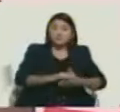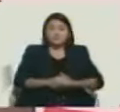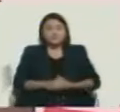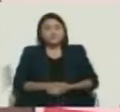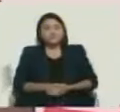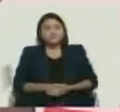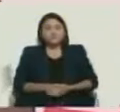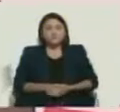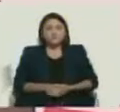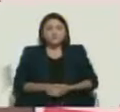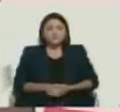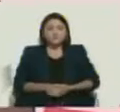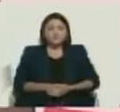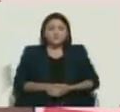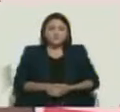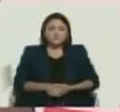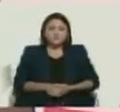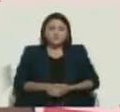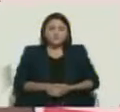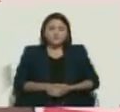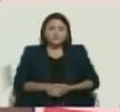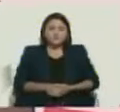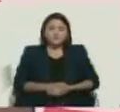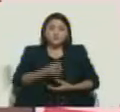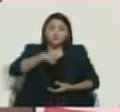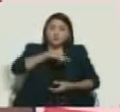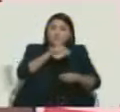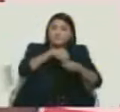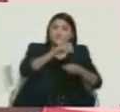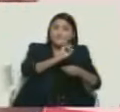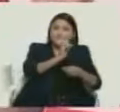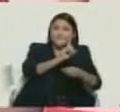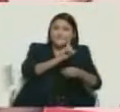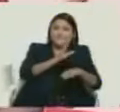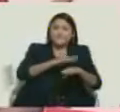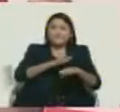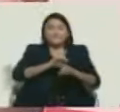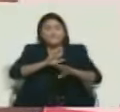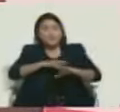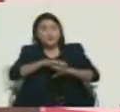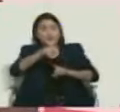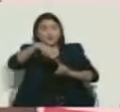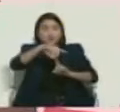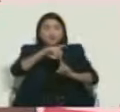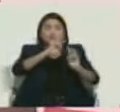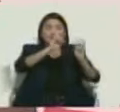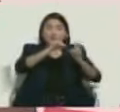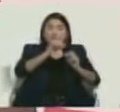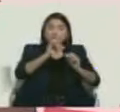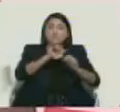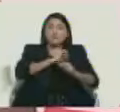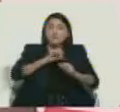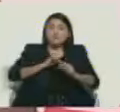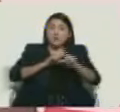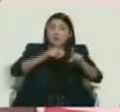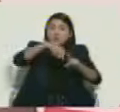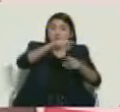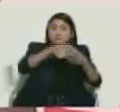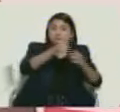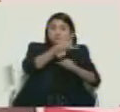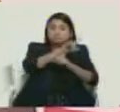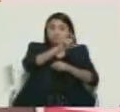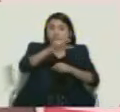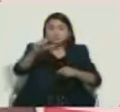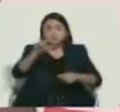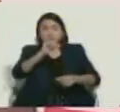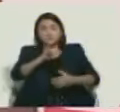Problema de ellos, en verdad. No. Nosotros no nos metemos en eso porque es un asunto interno de la vida política de ellos. Pero seguirán engañando a su propia